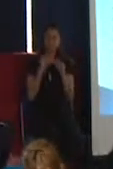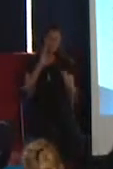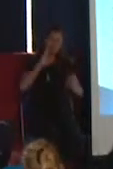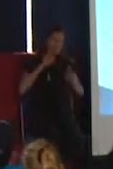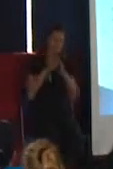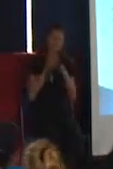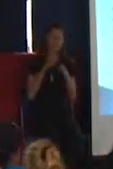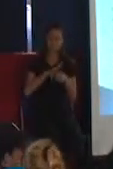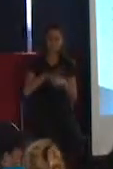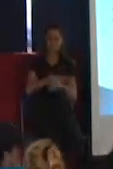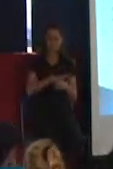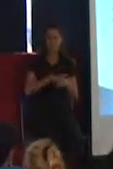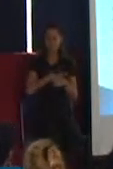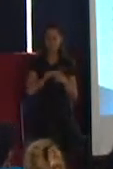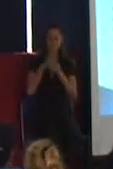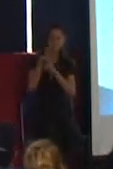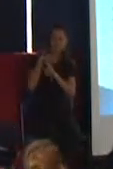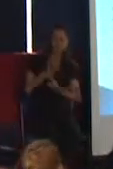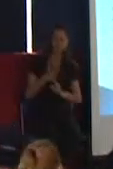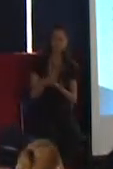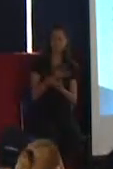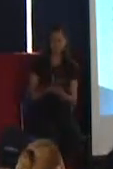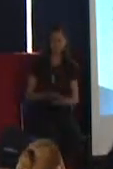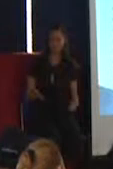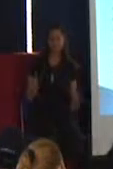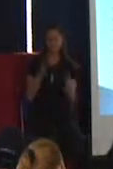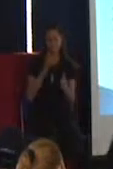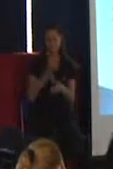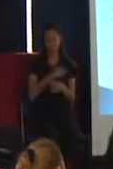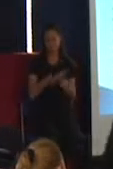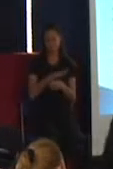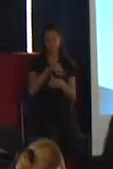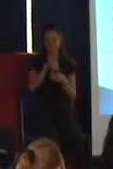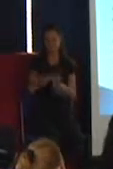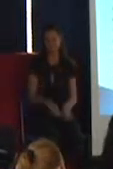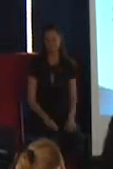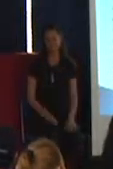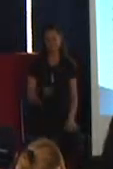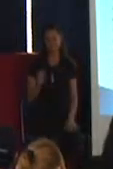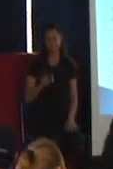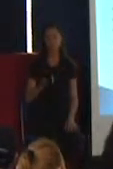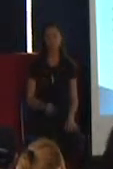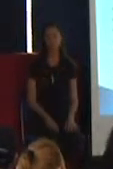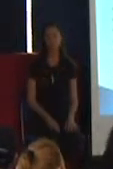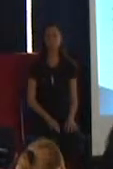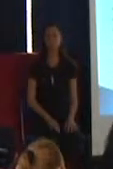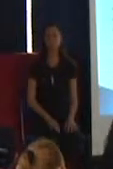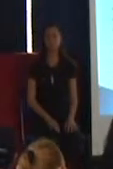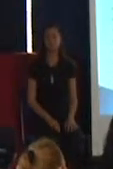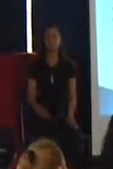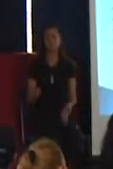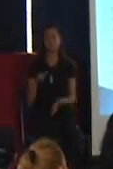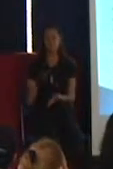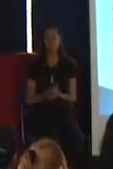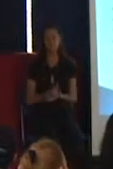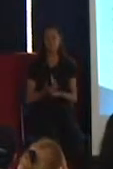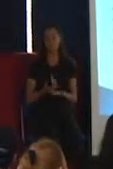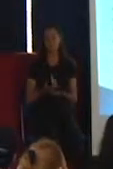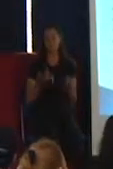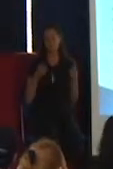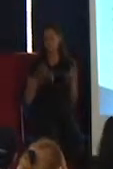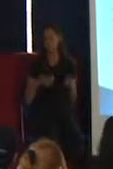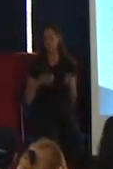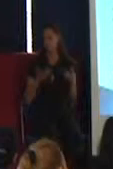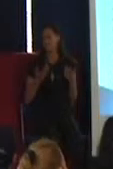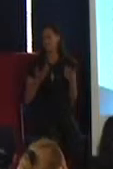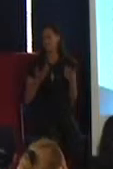situaciones de vulnerabilidad a las que nos vemos involucradas. ¿Sí? Entonces, también es